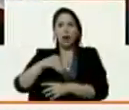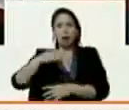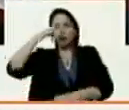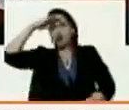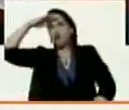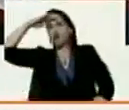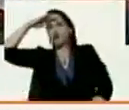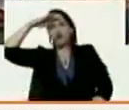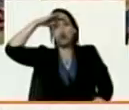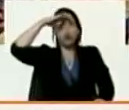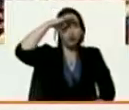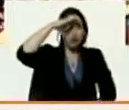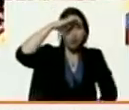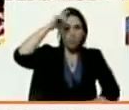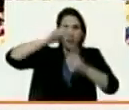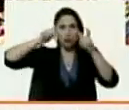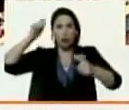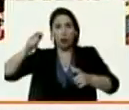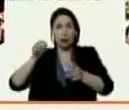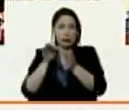allá. En 10 metros.